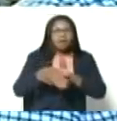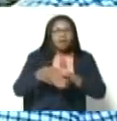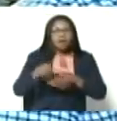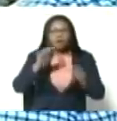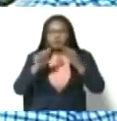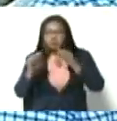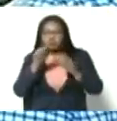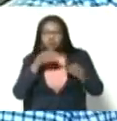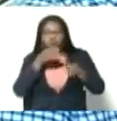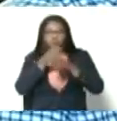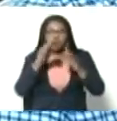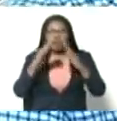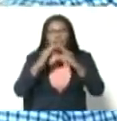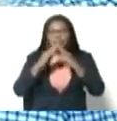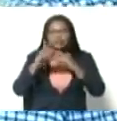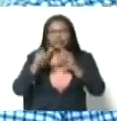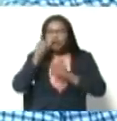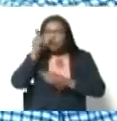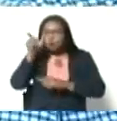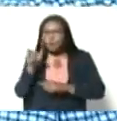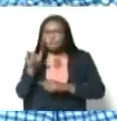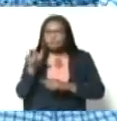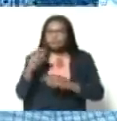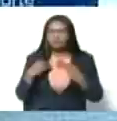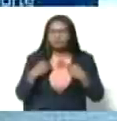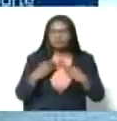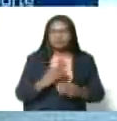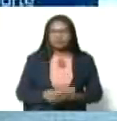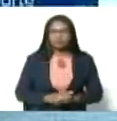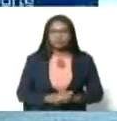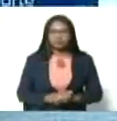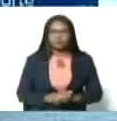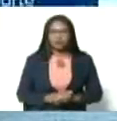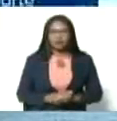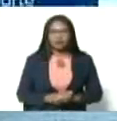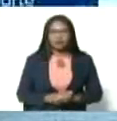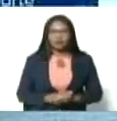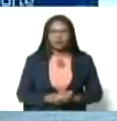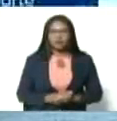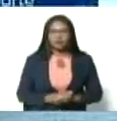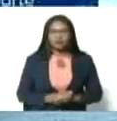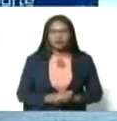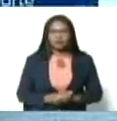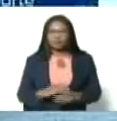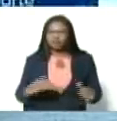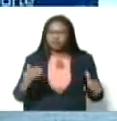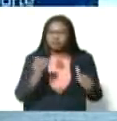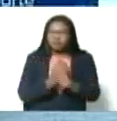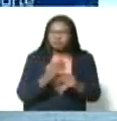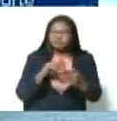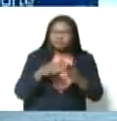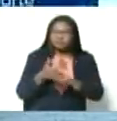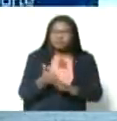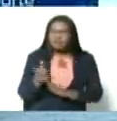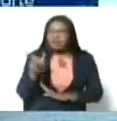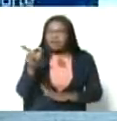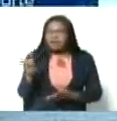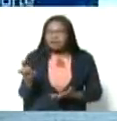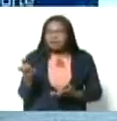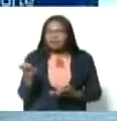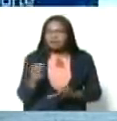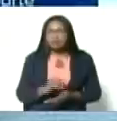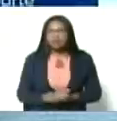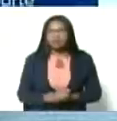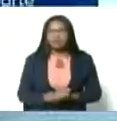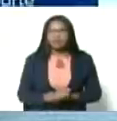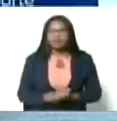la cola hasta la casa de Estrada en coche. Y bueno, conseguimos, ¿cómo se llaman esto?